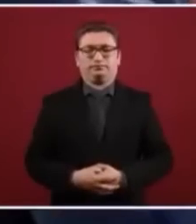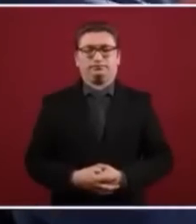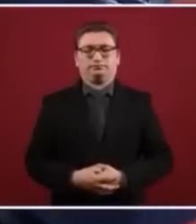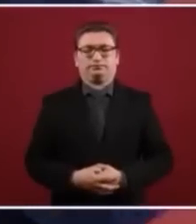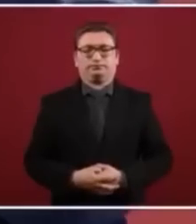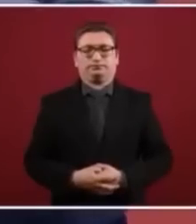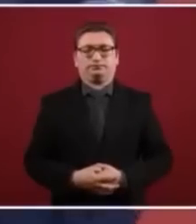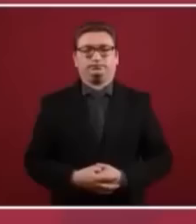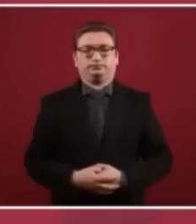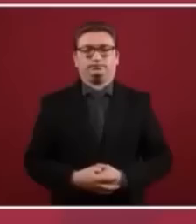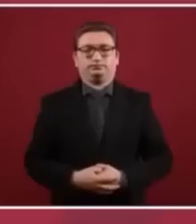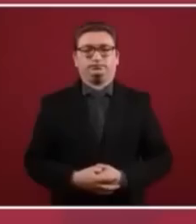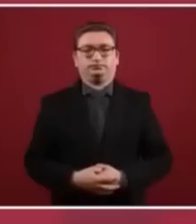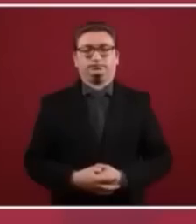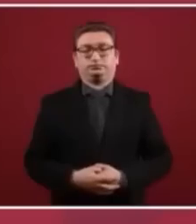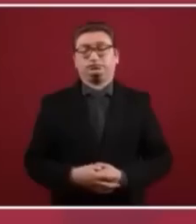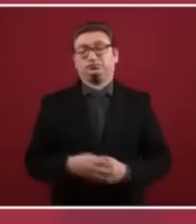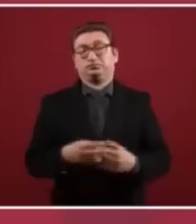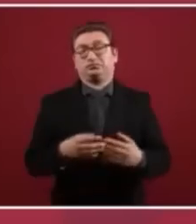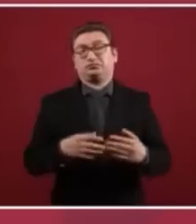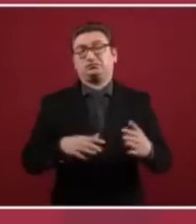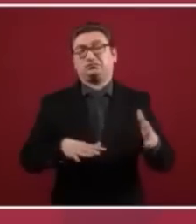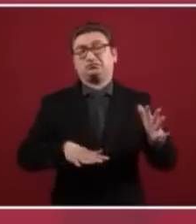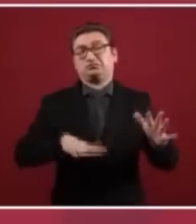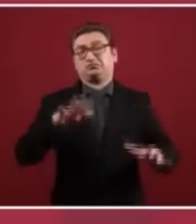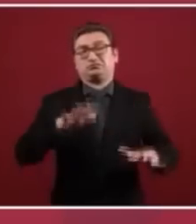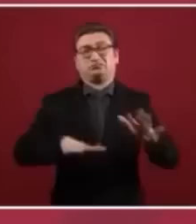Y muchas veces